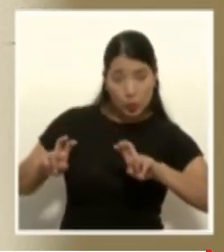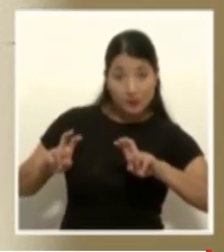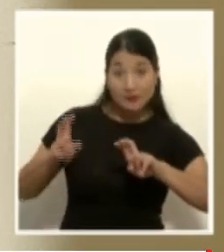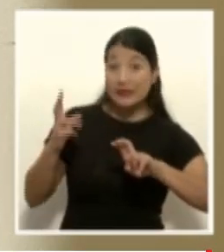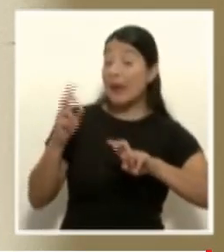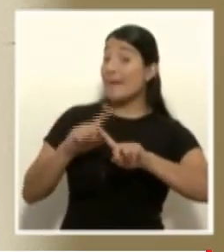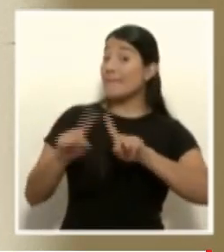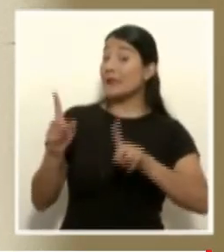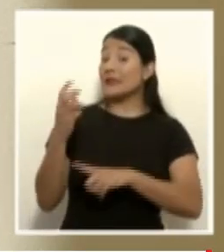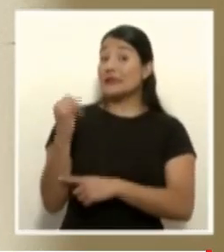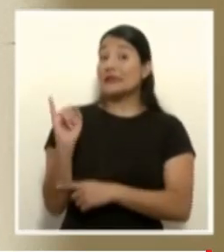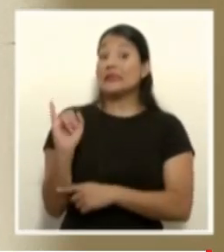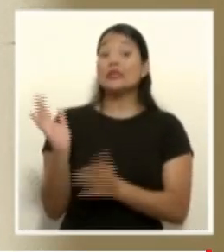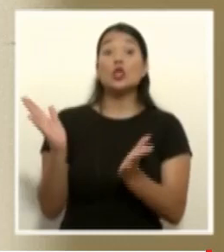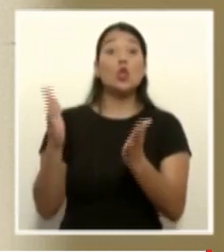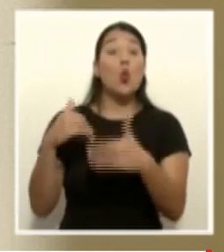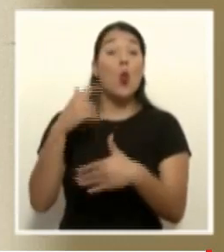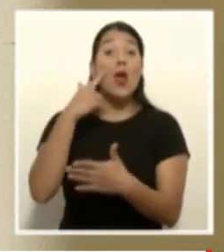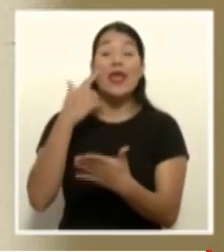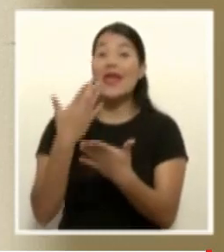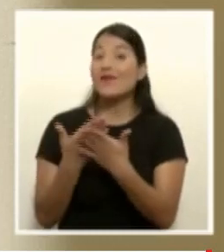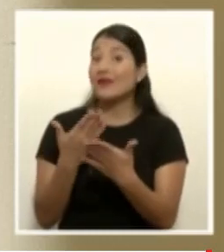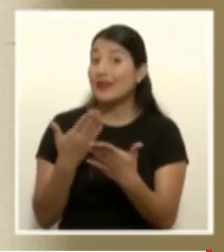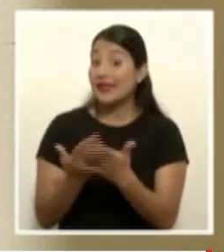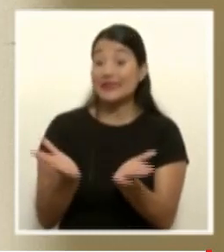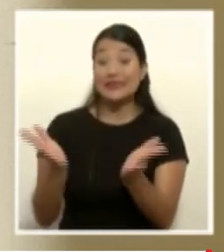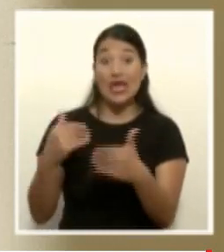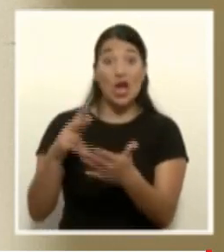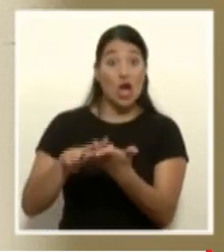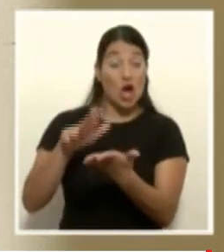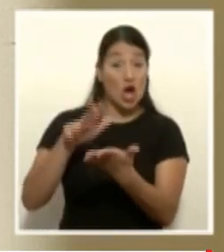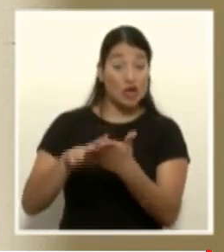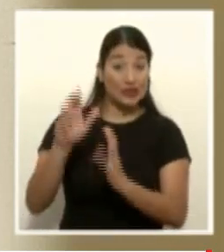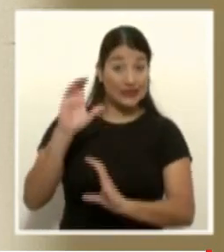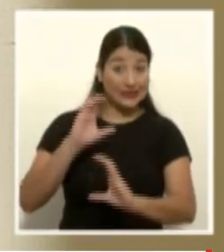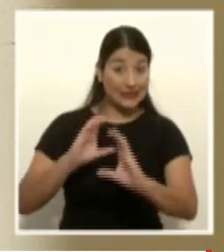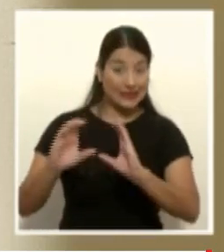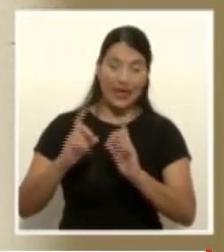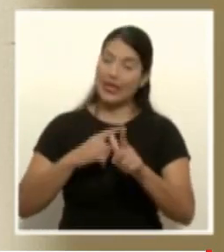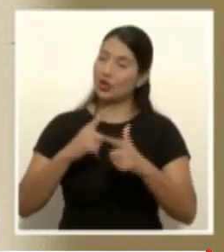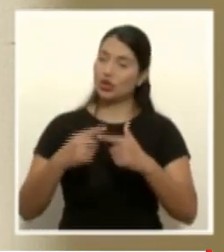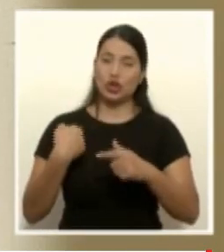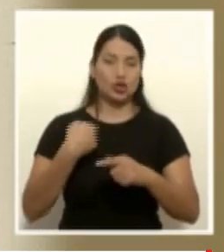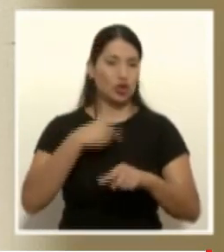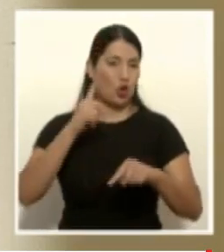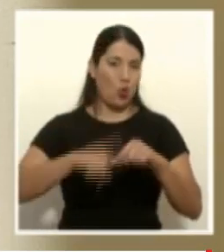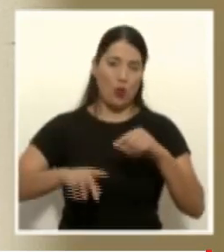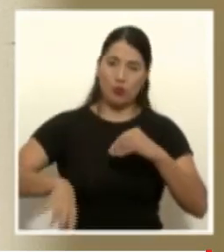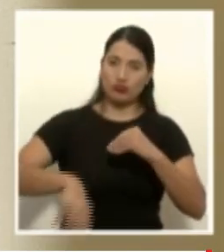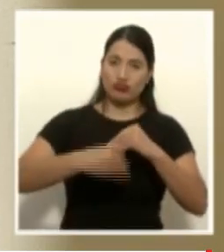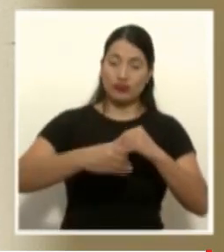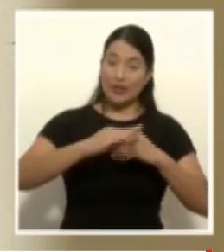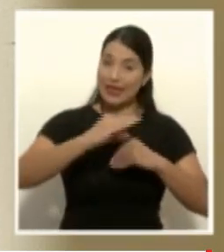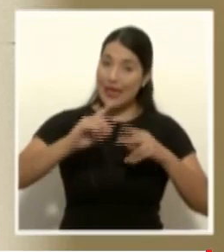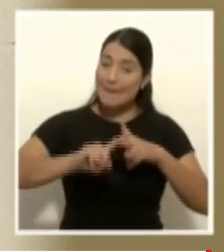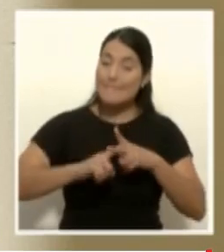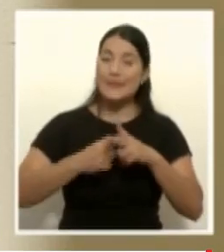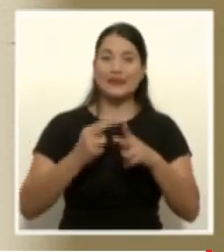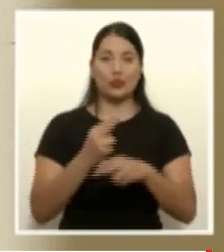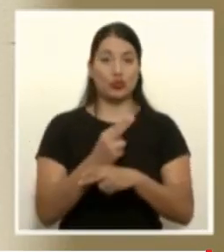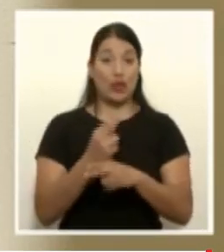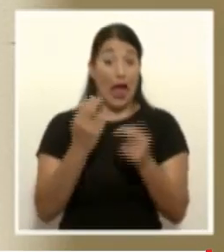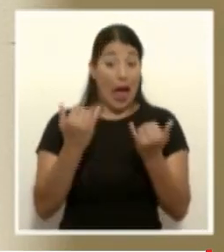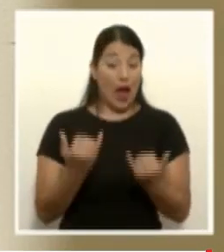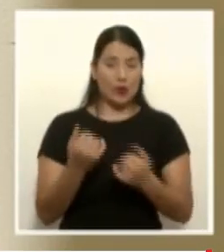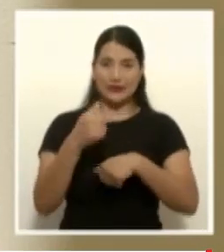sustantiva de evidencia, entonces no se incorpora dentro del protocolo de tratamiento. En este momento, este producto no